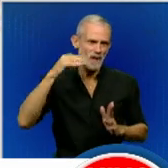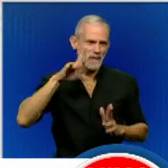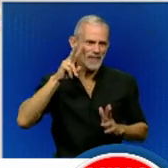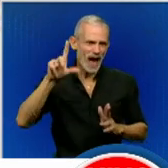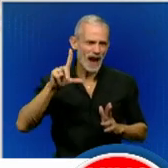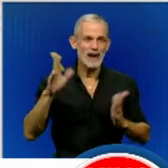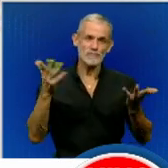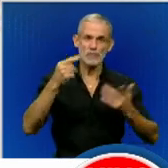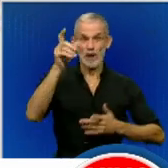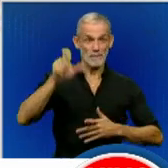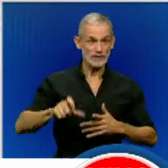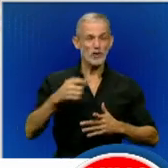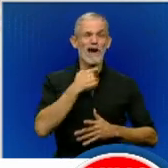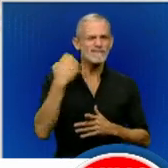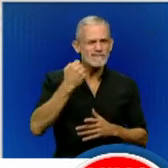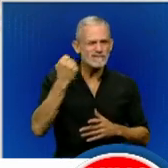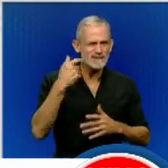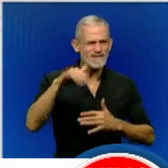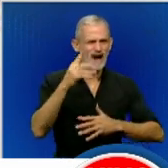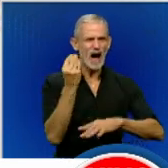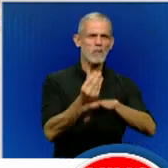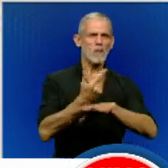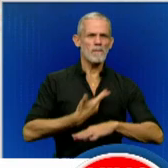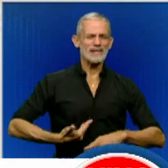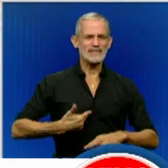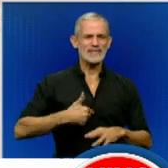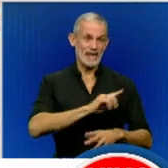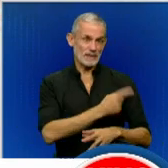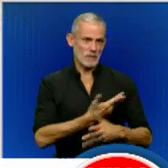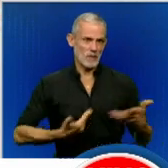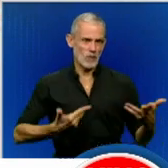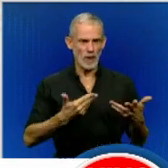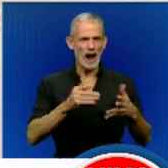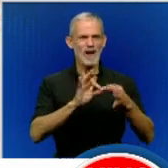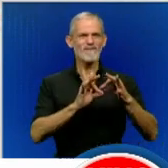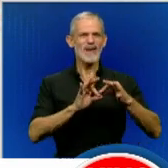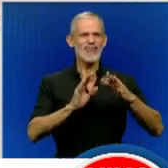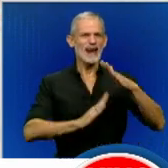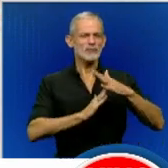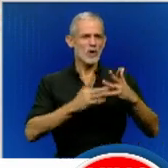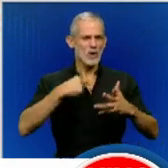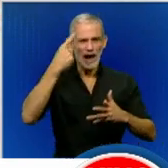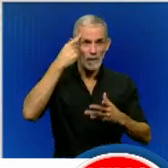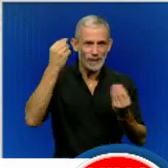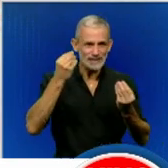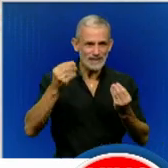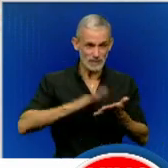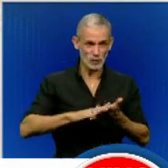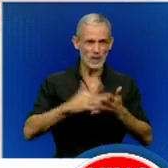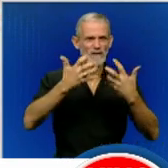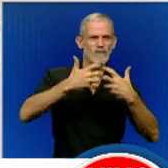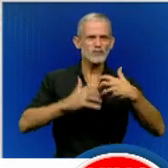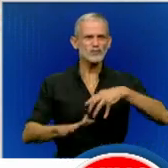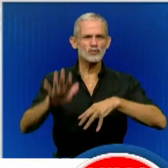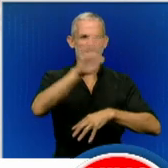su deseo de ser corregirlo el mandato de una federación es importante saber qué pensaba sobre el funcionamiento